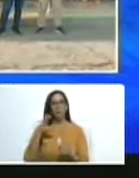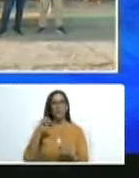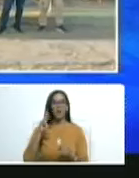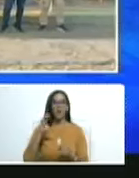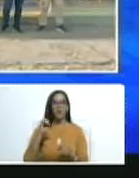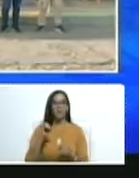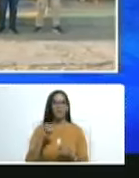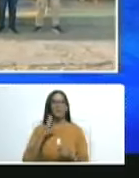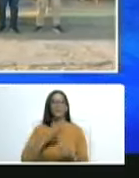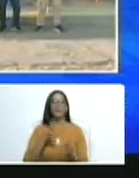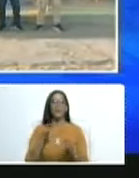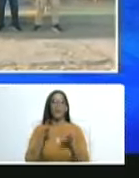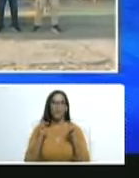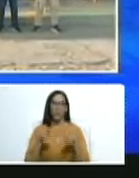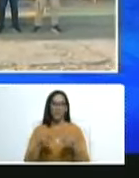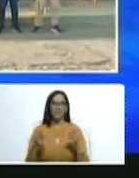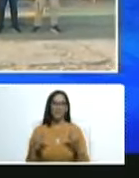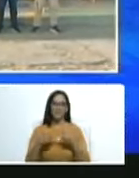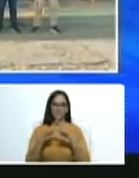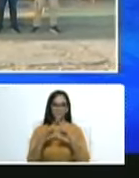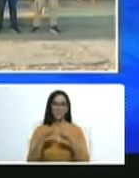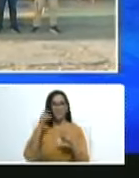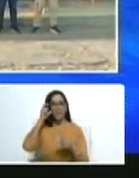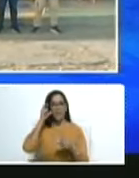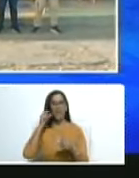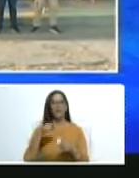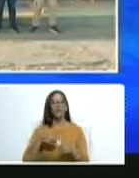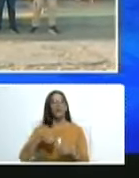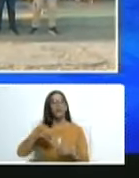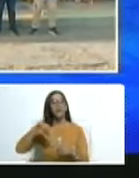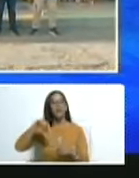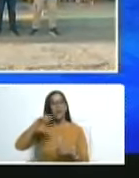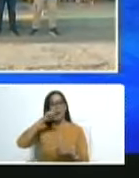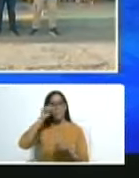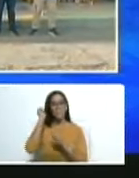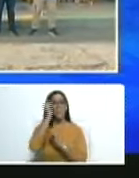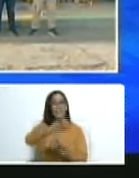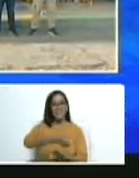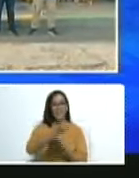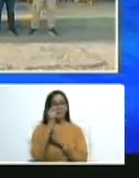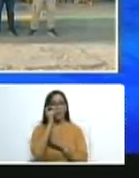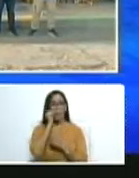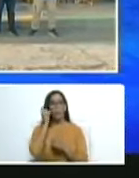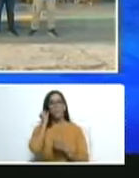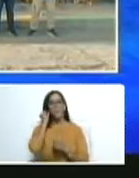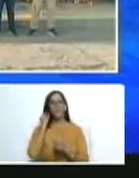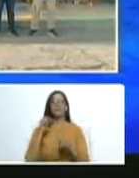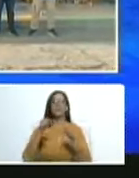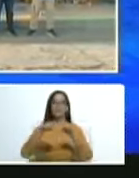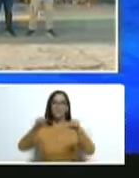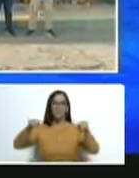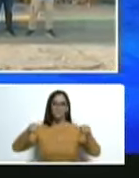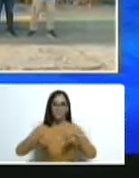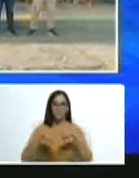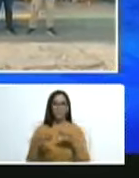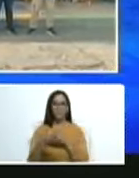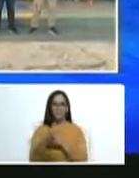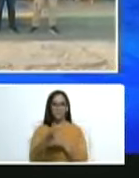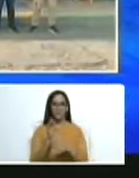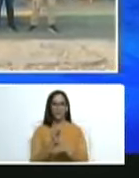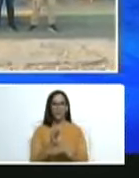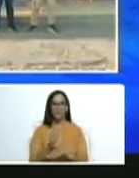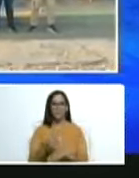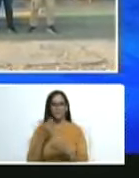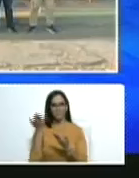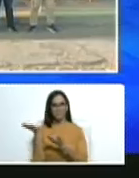estamos con este pase, Día del Pescador y la Pescadora, acuicultor y acuicultora. ¡Adelante,